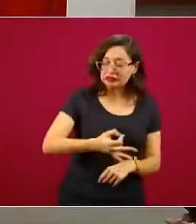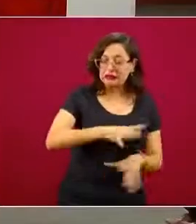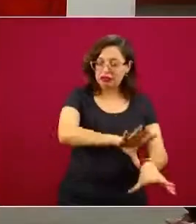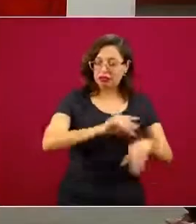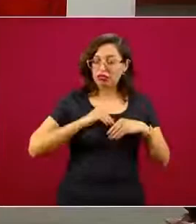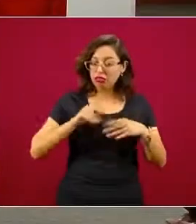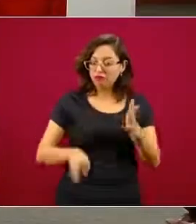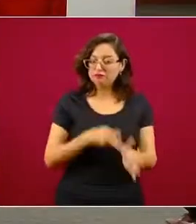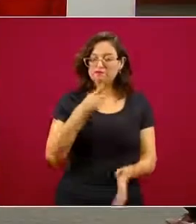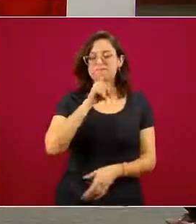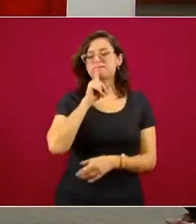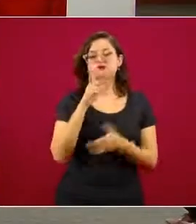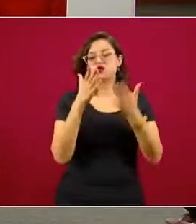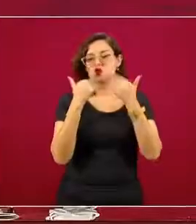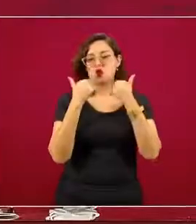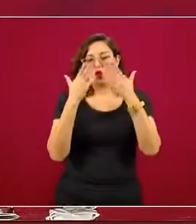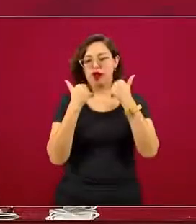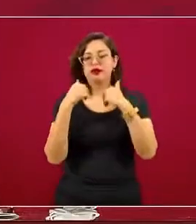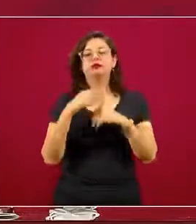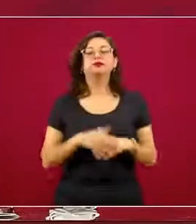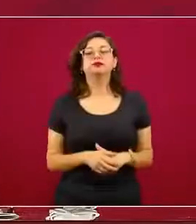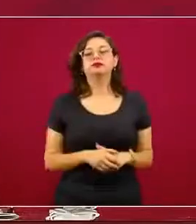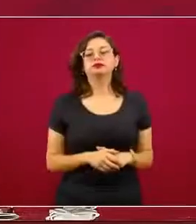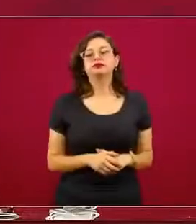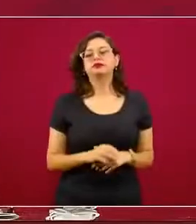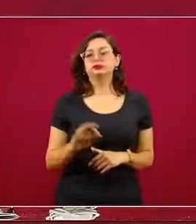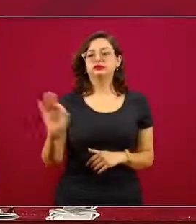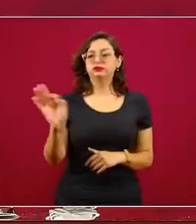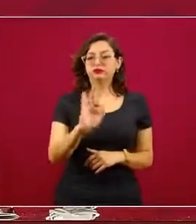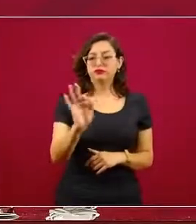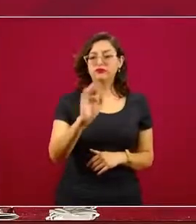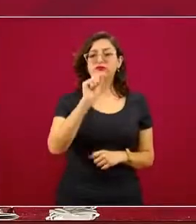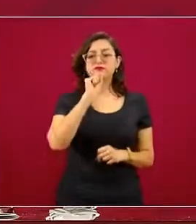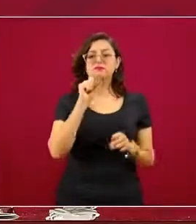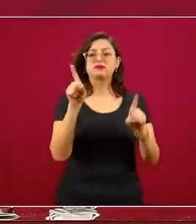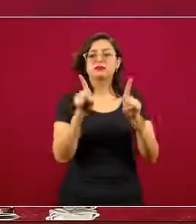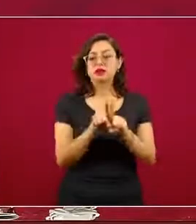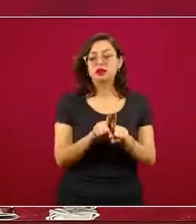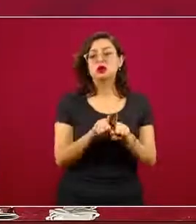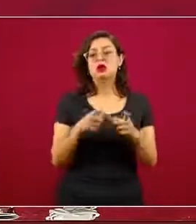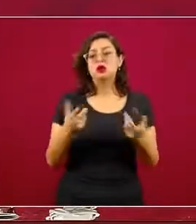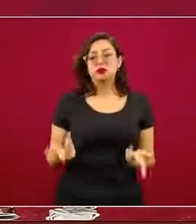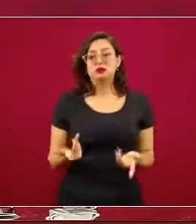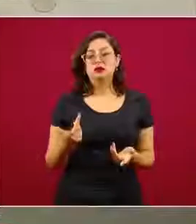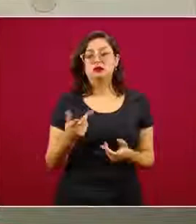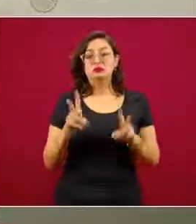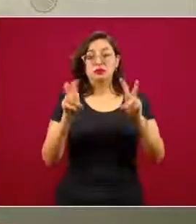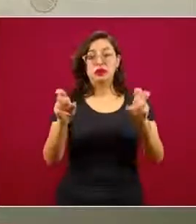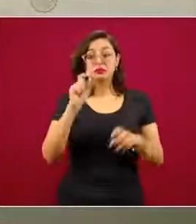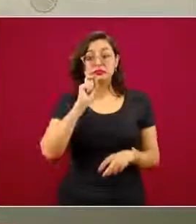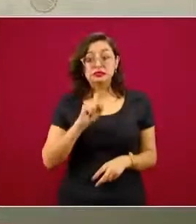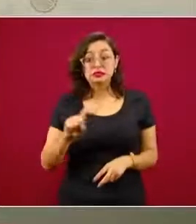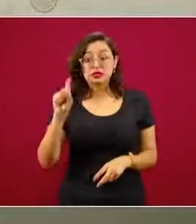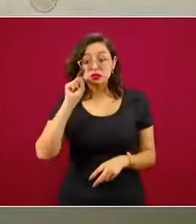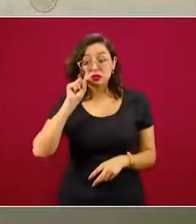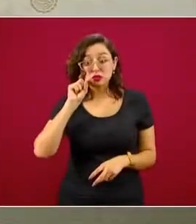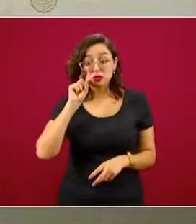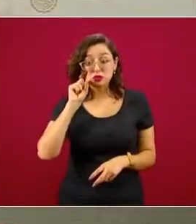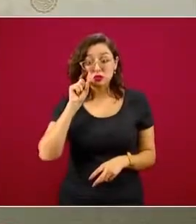identificado. También se buscó la posibilidad de que se transmitiera por otras vías, incluida la vía sexual